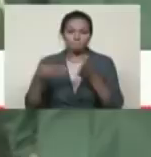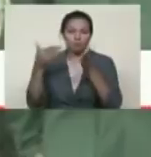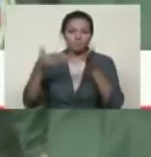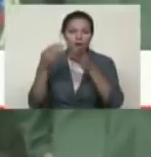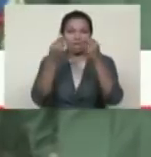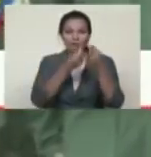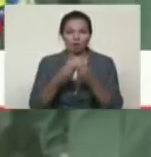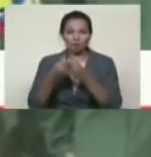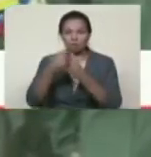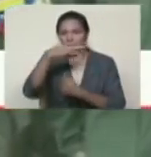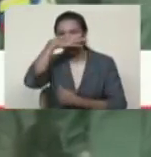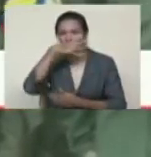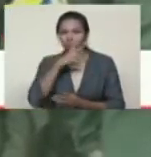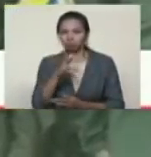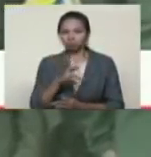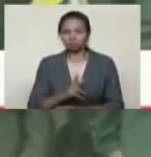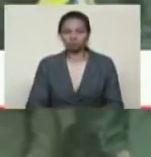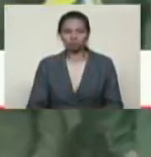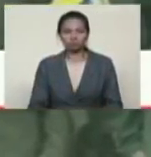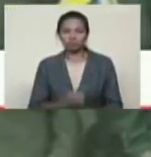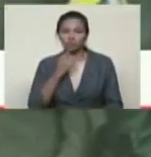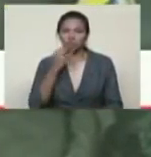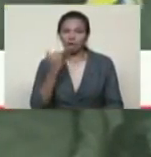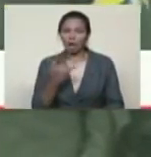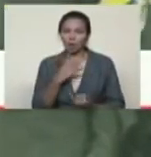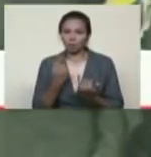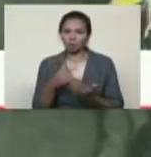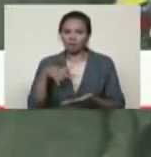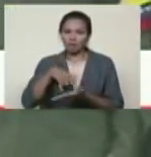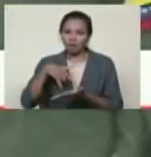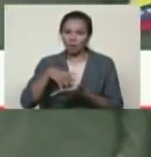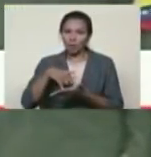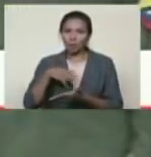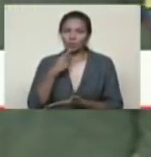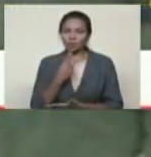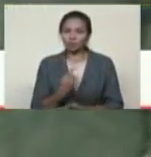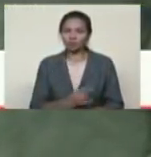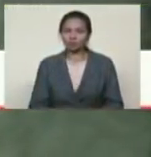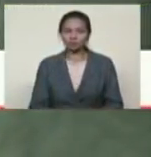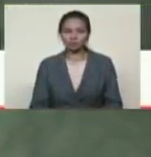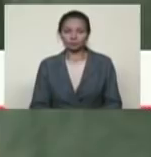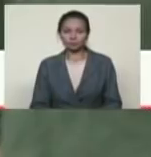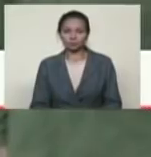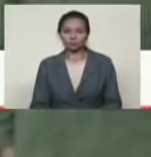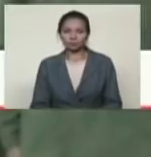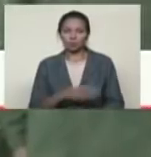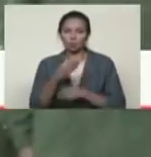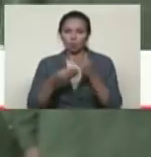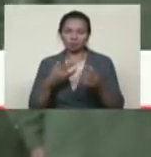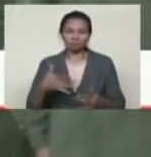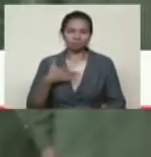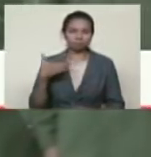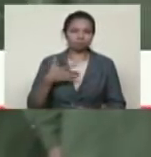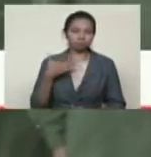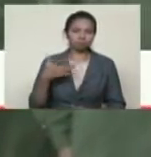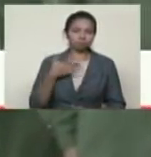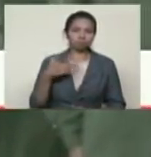criminal. Y se lo digo a ustedes aquí en Carabobo. Nos hacen daño, claro que